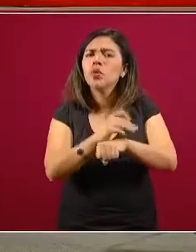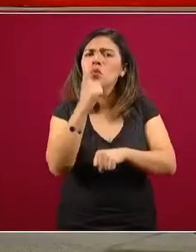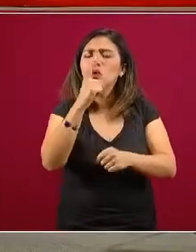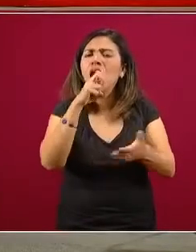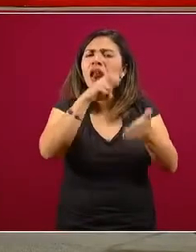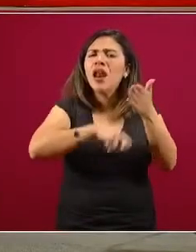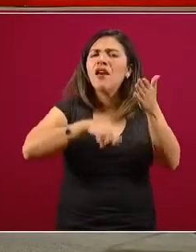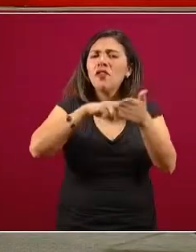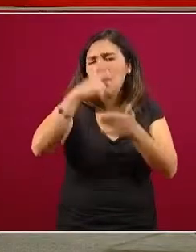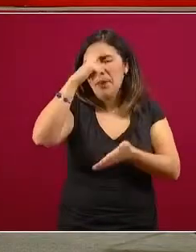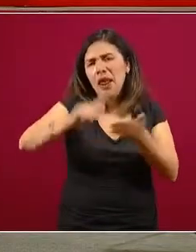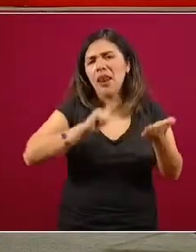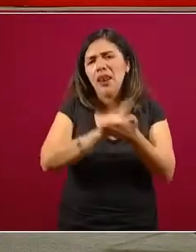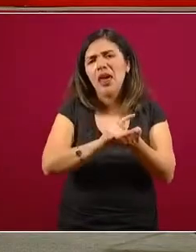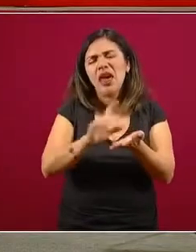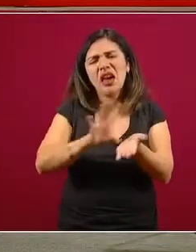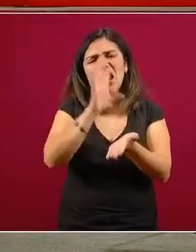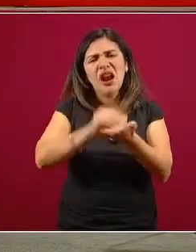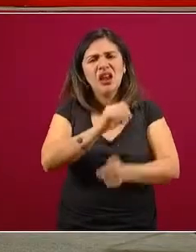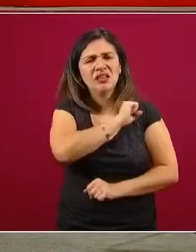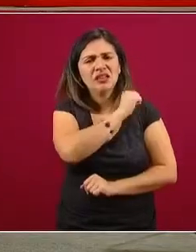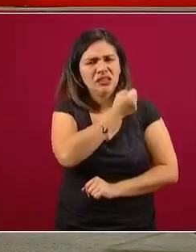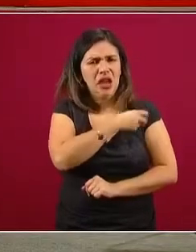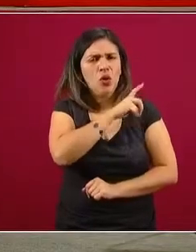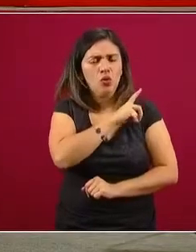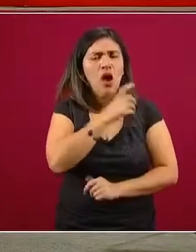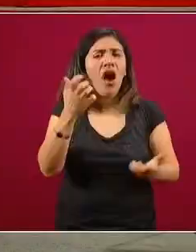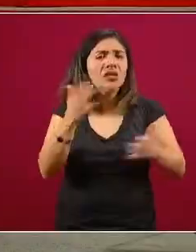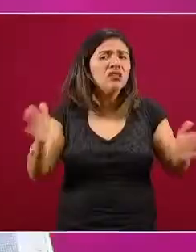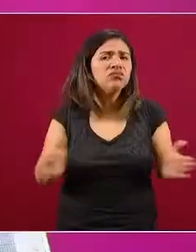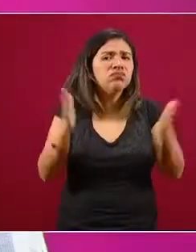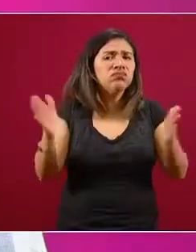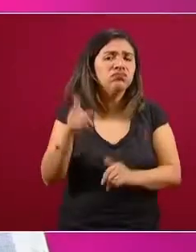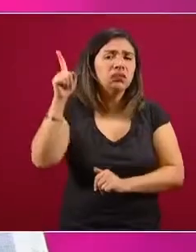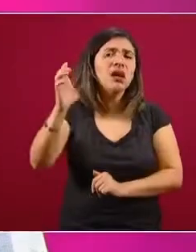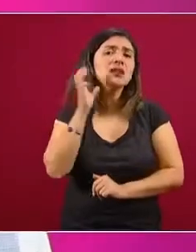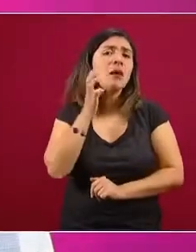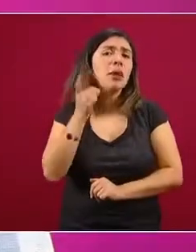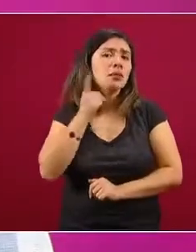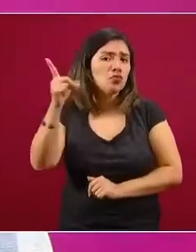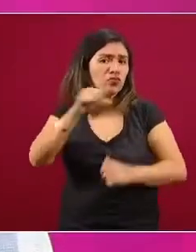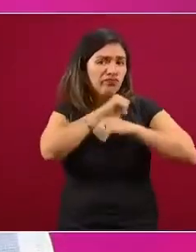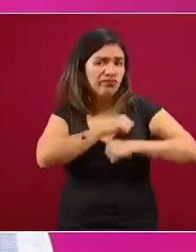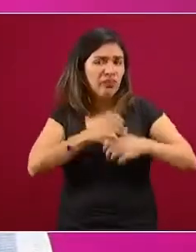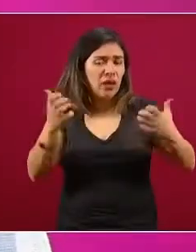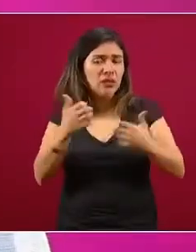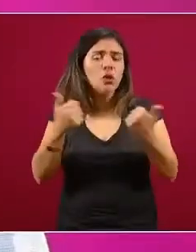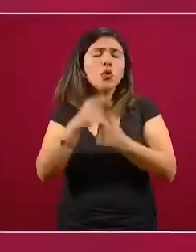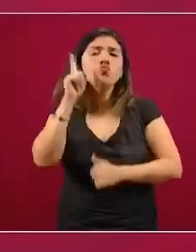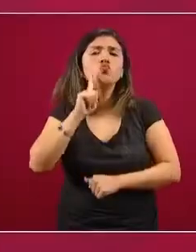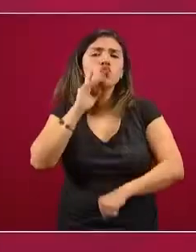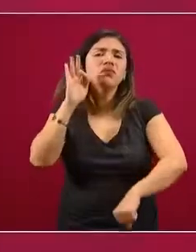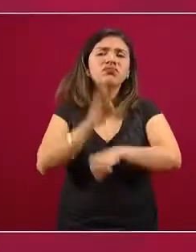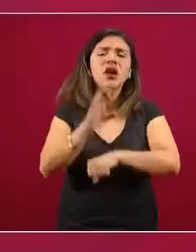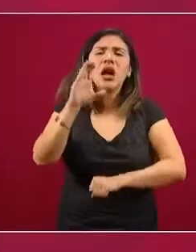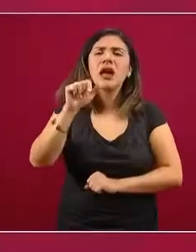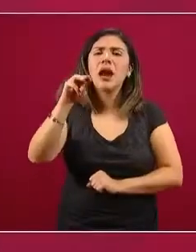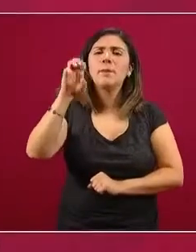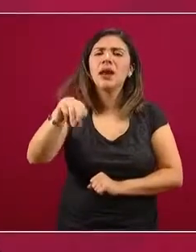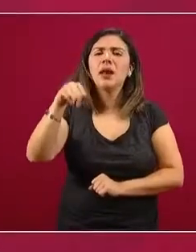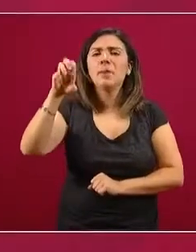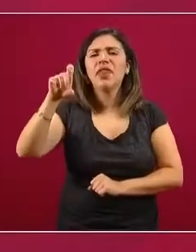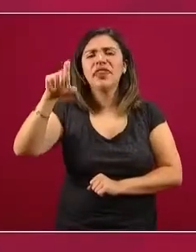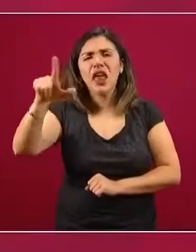reforma a la Ley General de Salud que impulsó en el Congreso de la Unión, en la Cámara de Diputados, la diputada Carmen Medel,